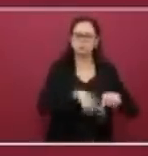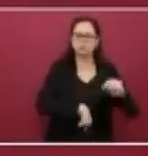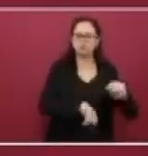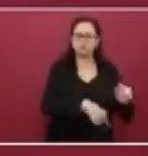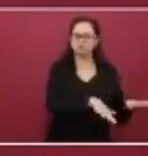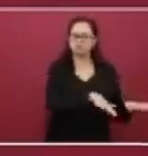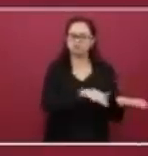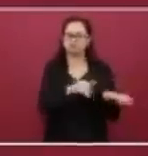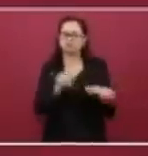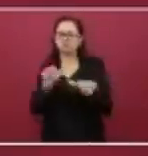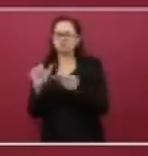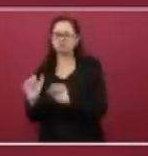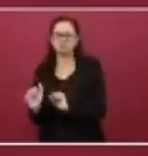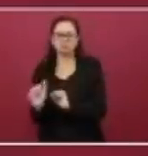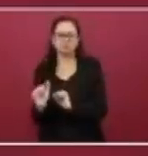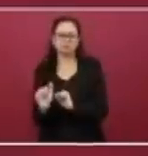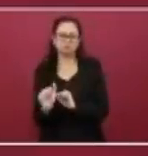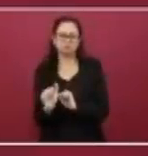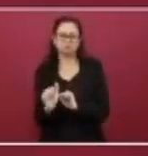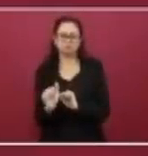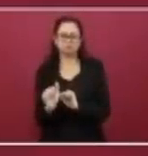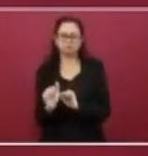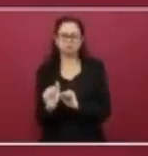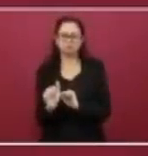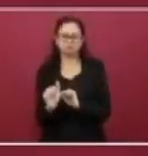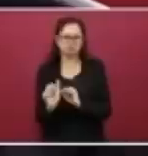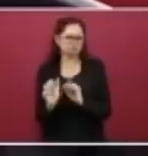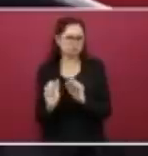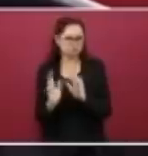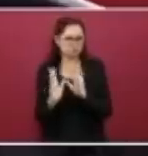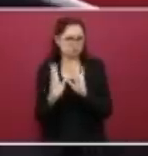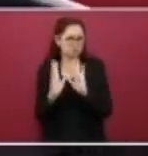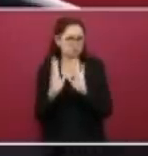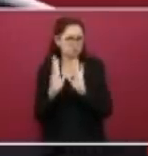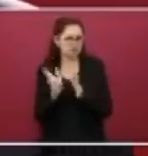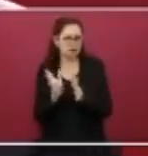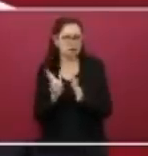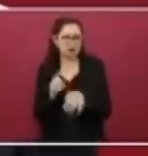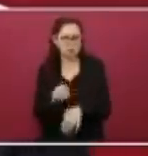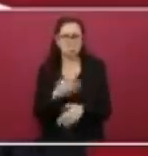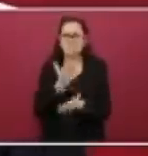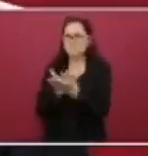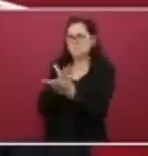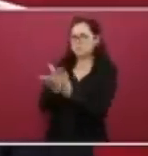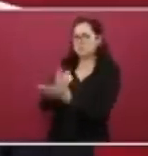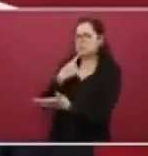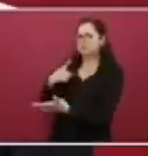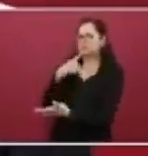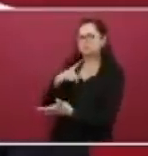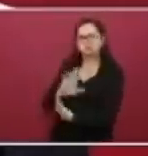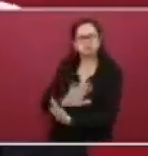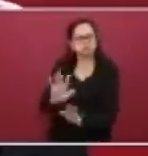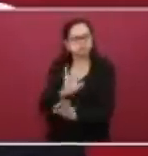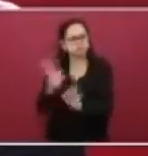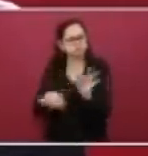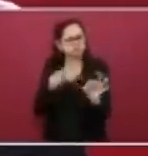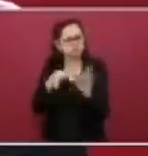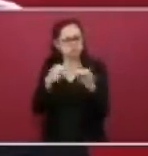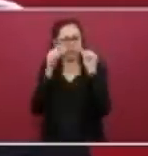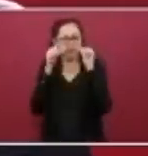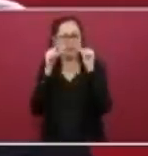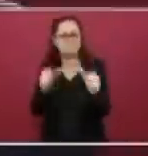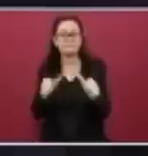ya se les y atendió en sus demandas sin embargo hay un grupo